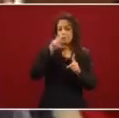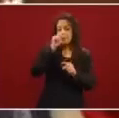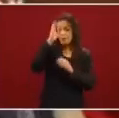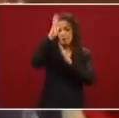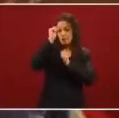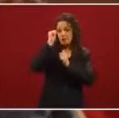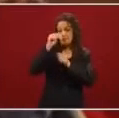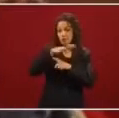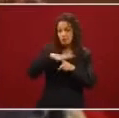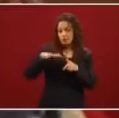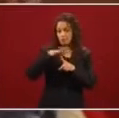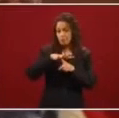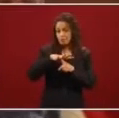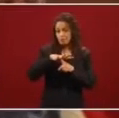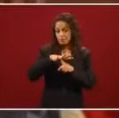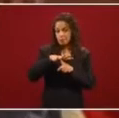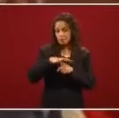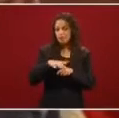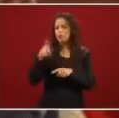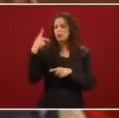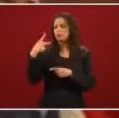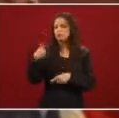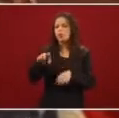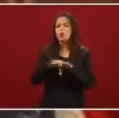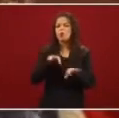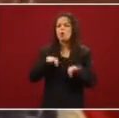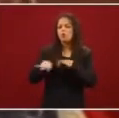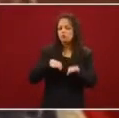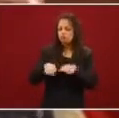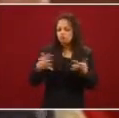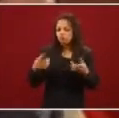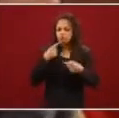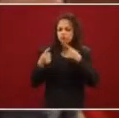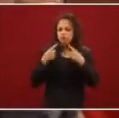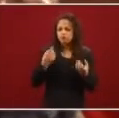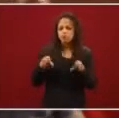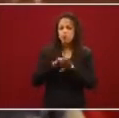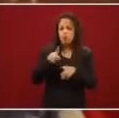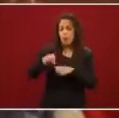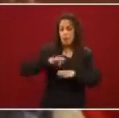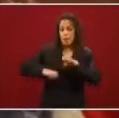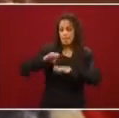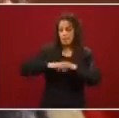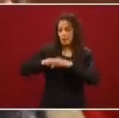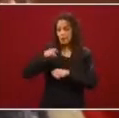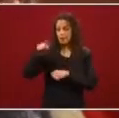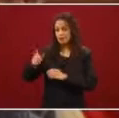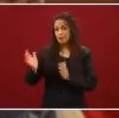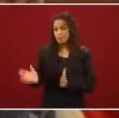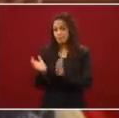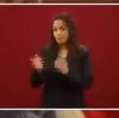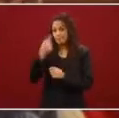un colectivo ciudadano, ¿cómo han sido sus mesas de trabajo? También cuáles han sido los acercamientos con la empresa que promueve la